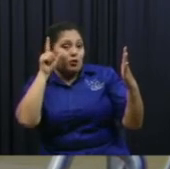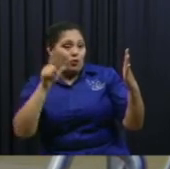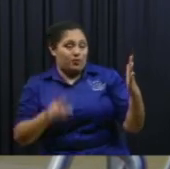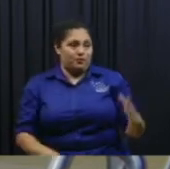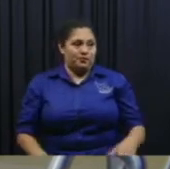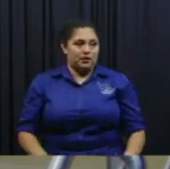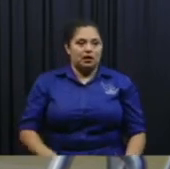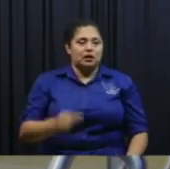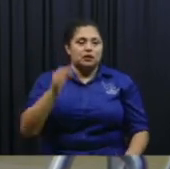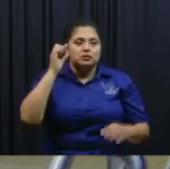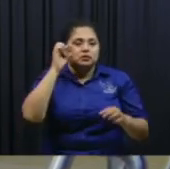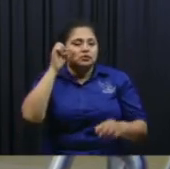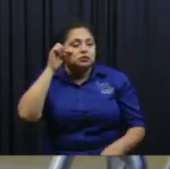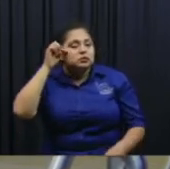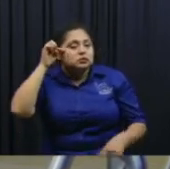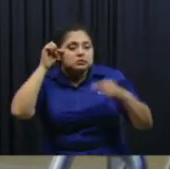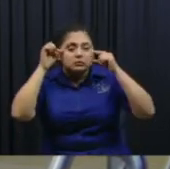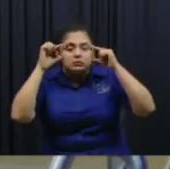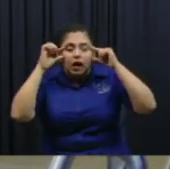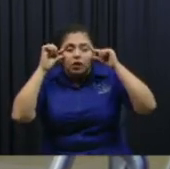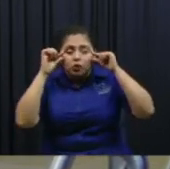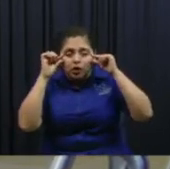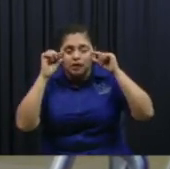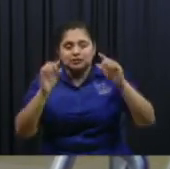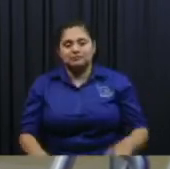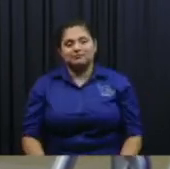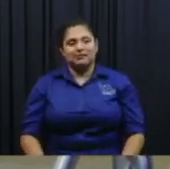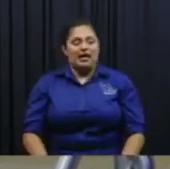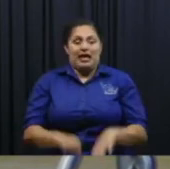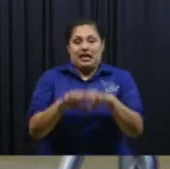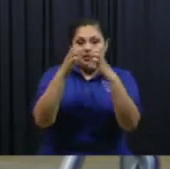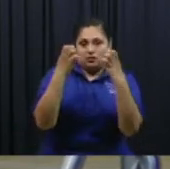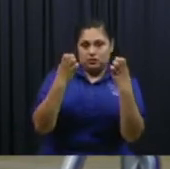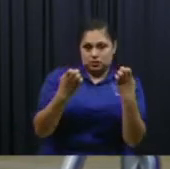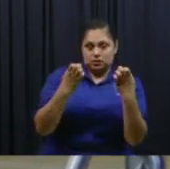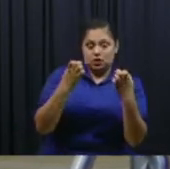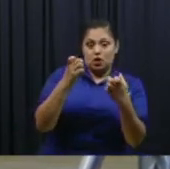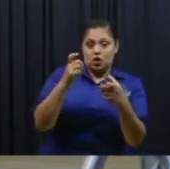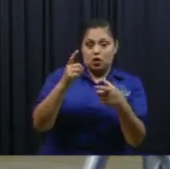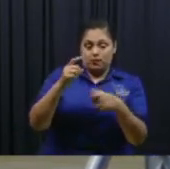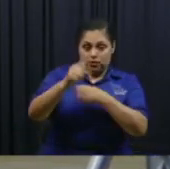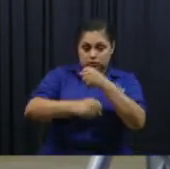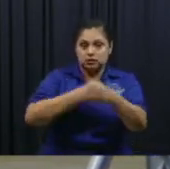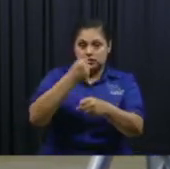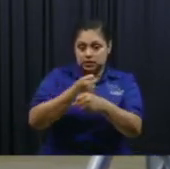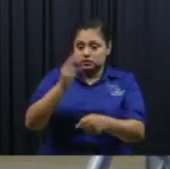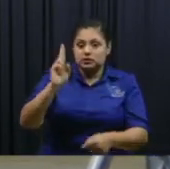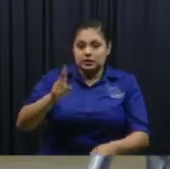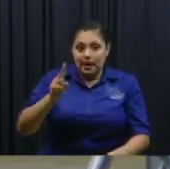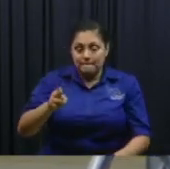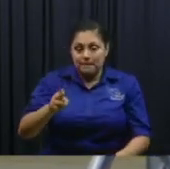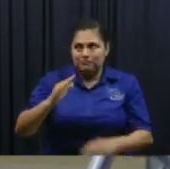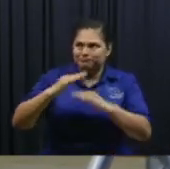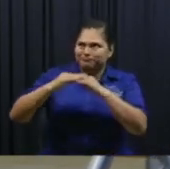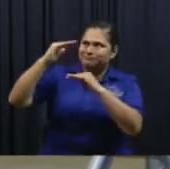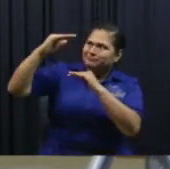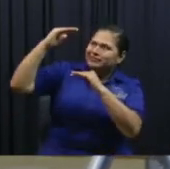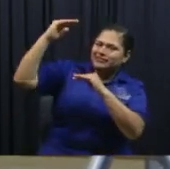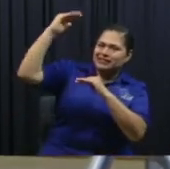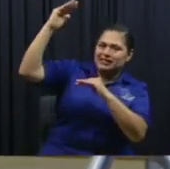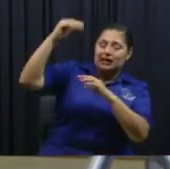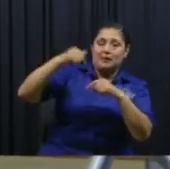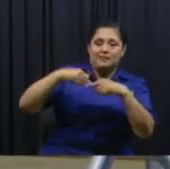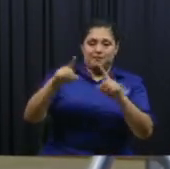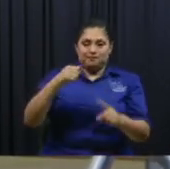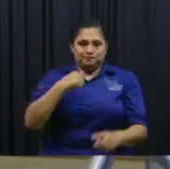las arrugas Así que en cuanto a nuestra edad siempre seguimos creciendo pero yo no me estoy refiriendo a ese crecimiento